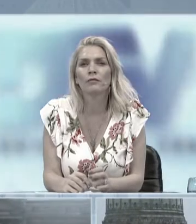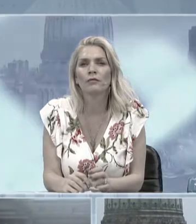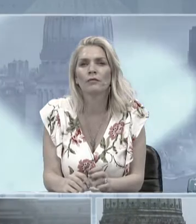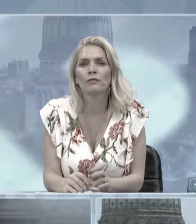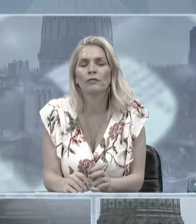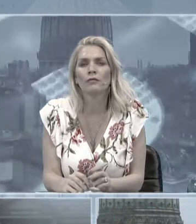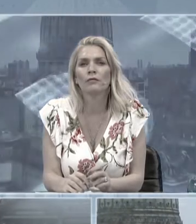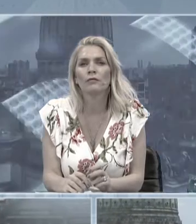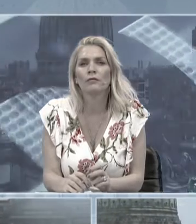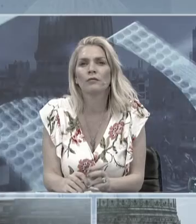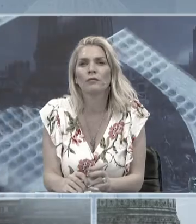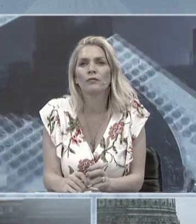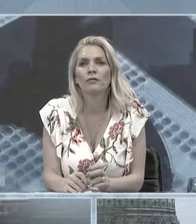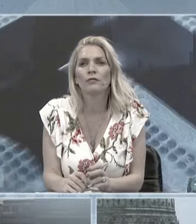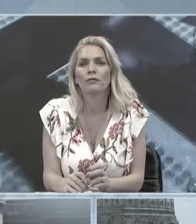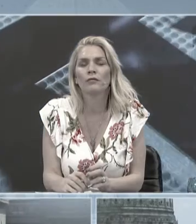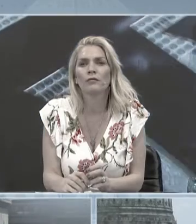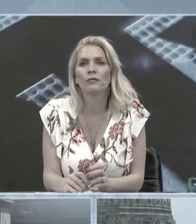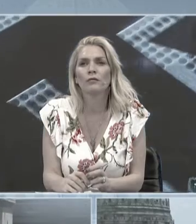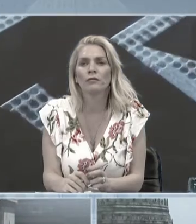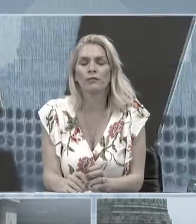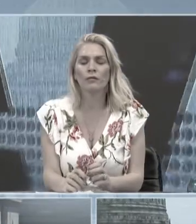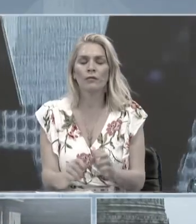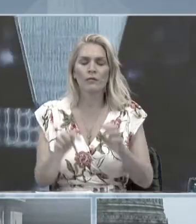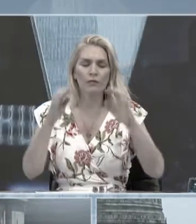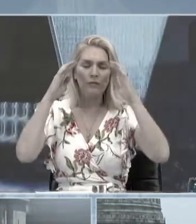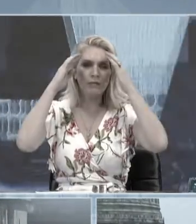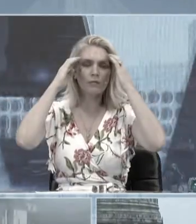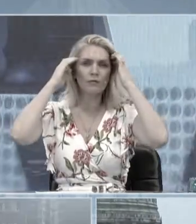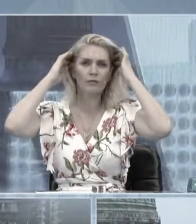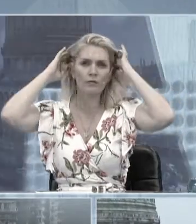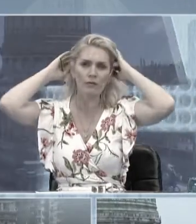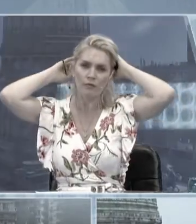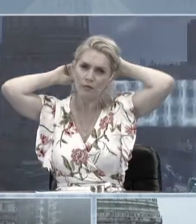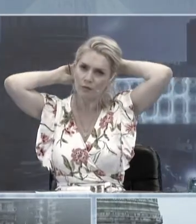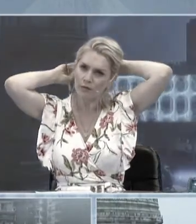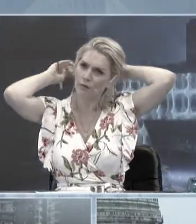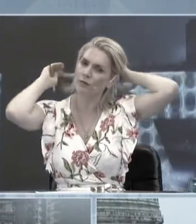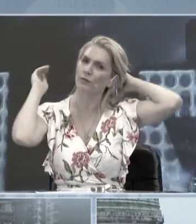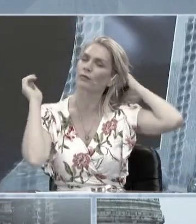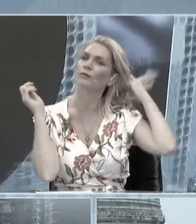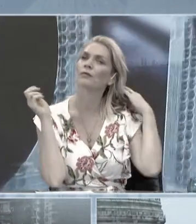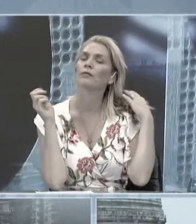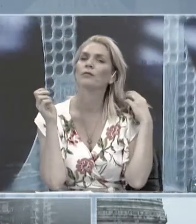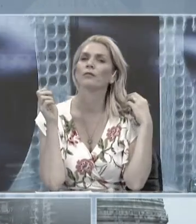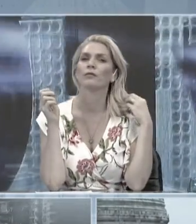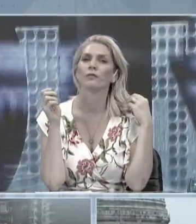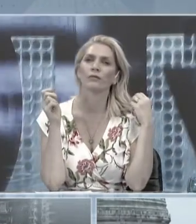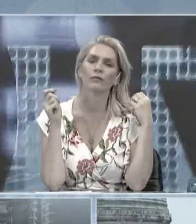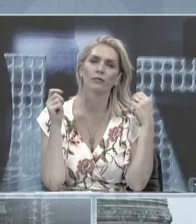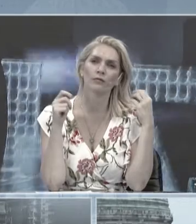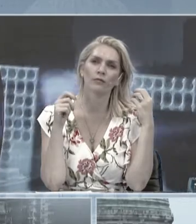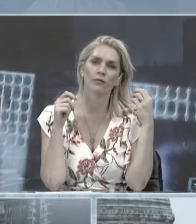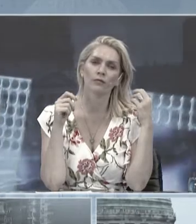estamos acostumbrados a la incertidumbre económica o a la inestabilidad política, pero ahora en este marco es